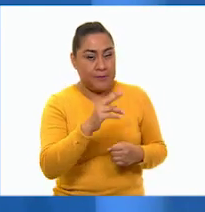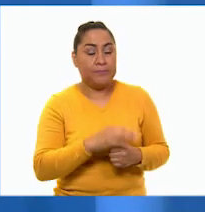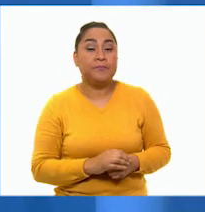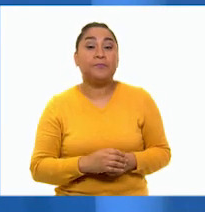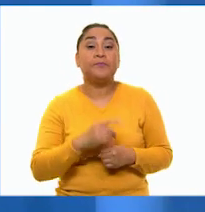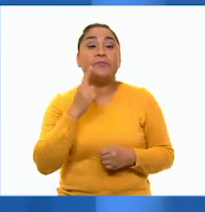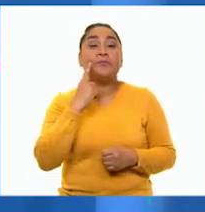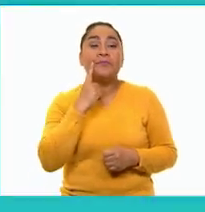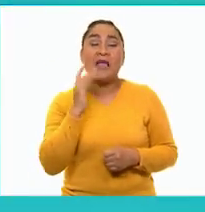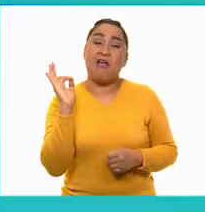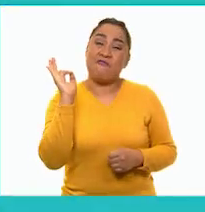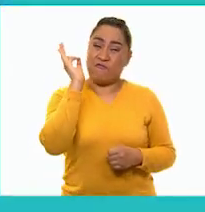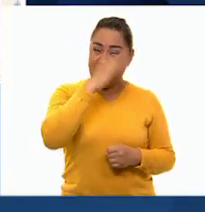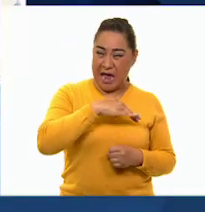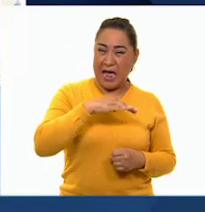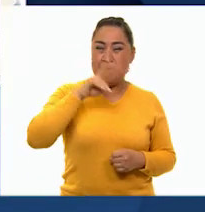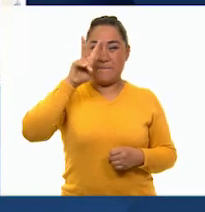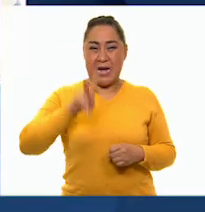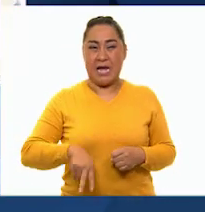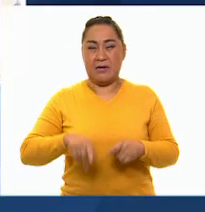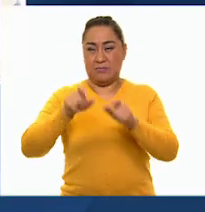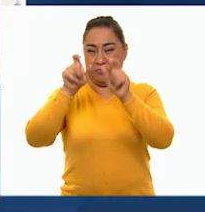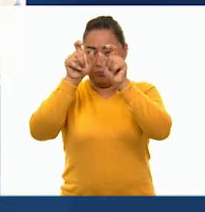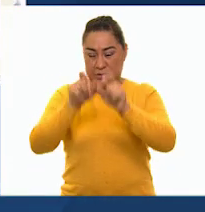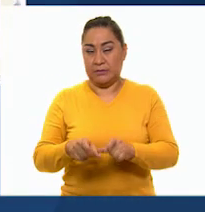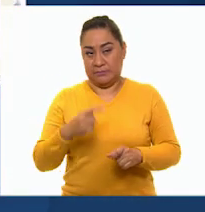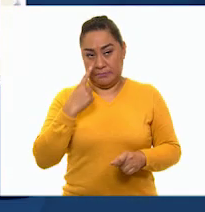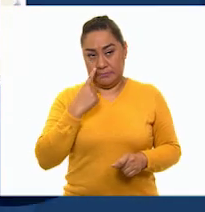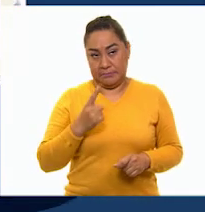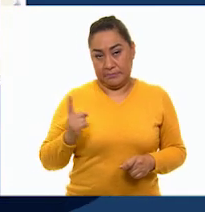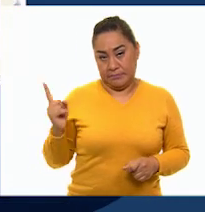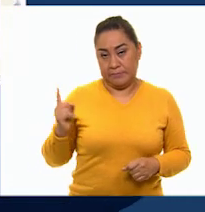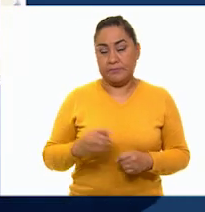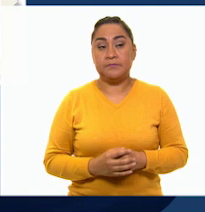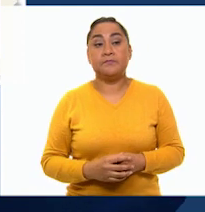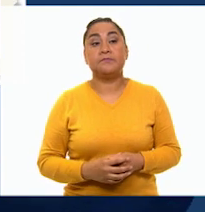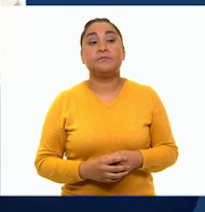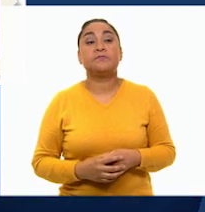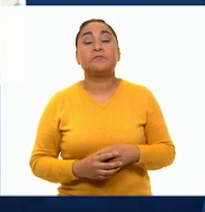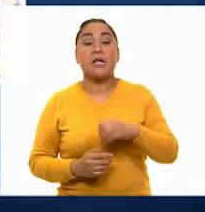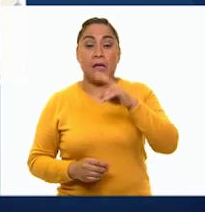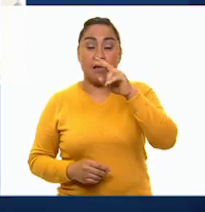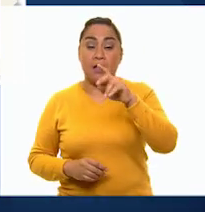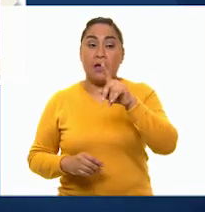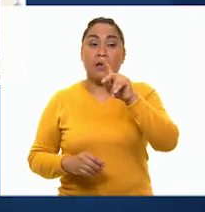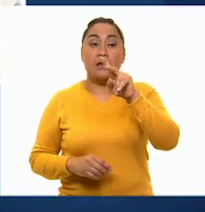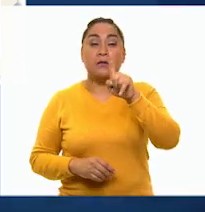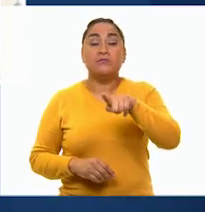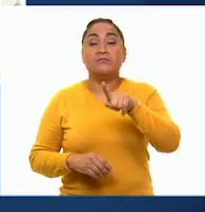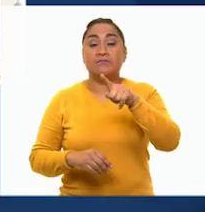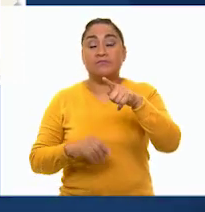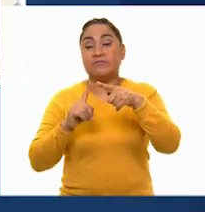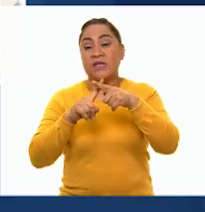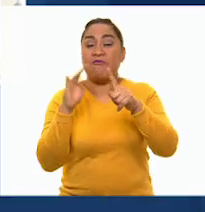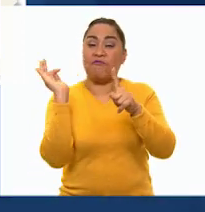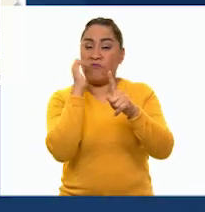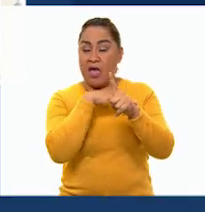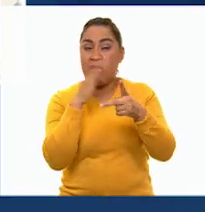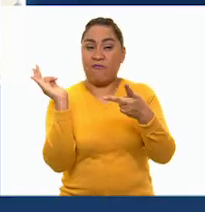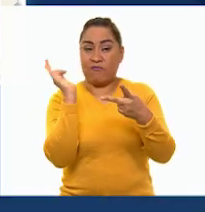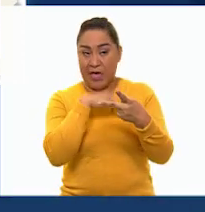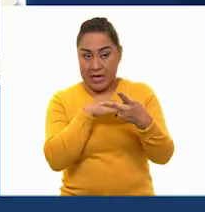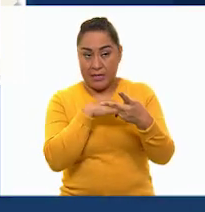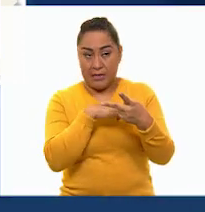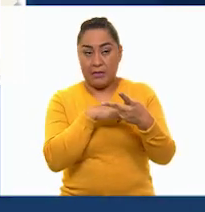la columna de falso o verdadero anoté lo siguiente. Las dos primeras afirmaciones son falsas. En el caso de la